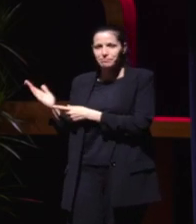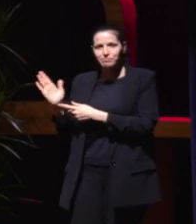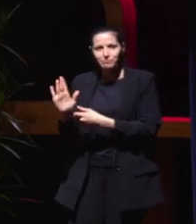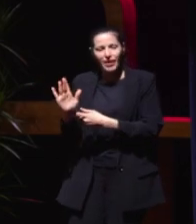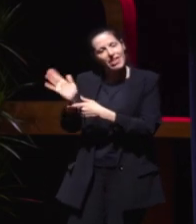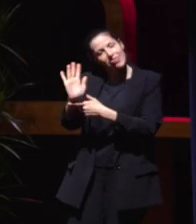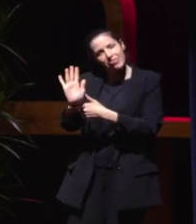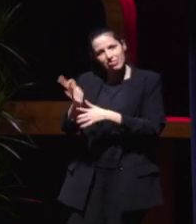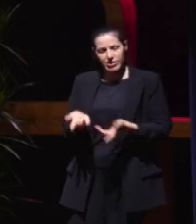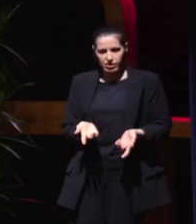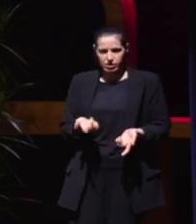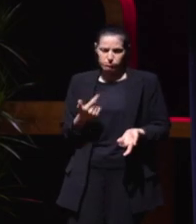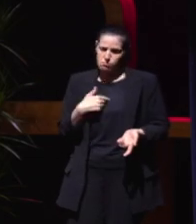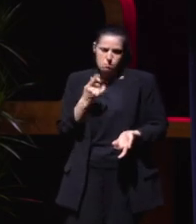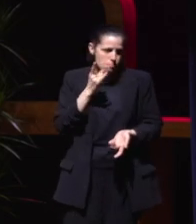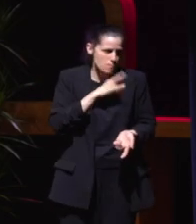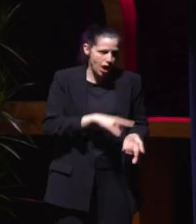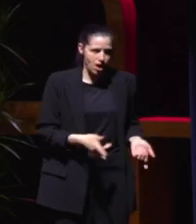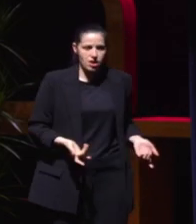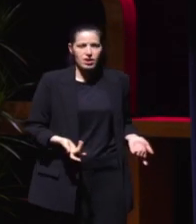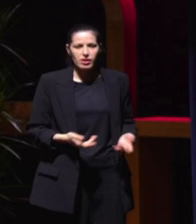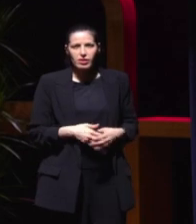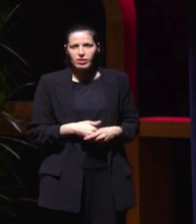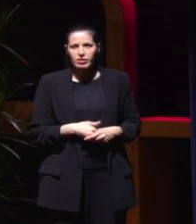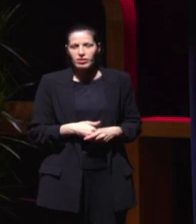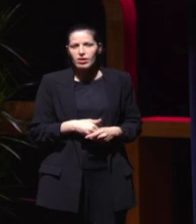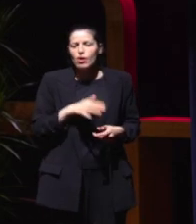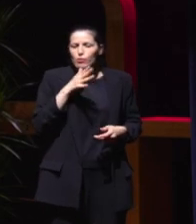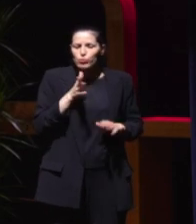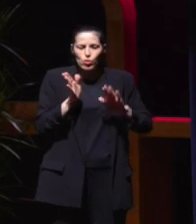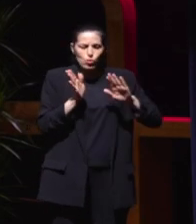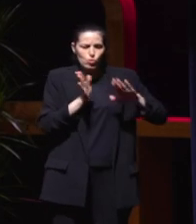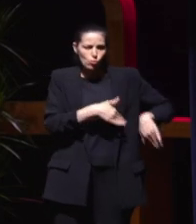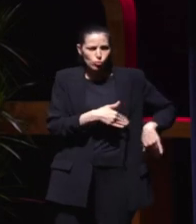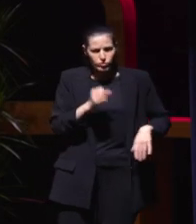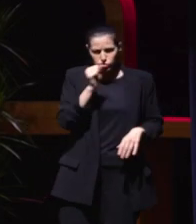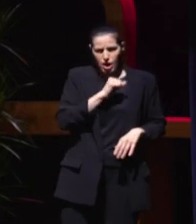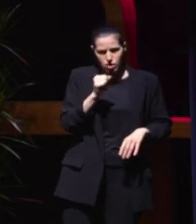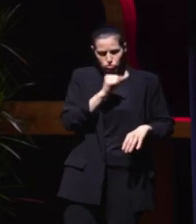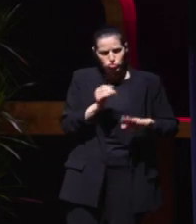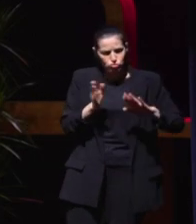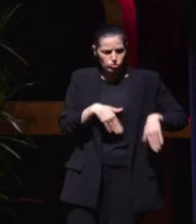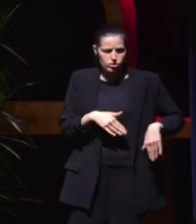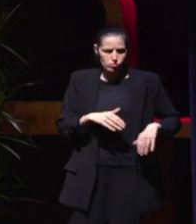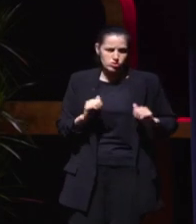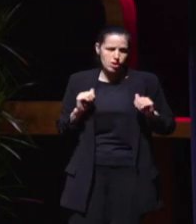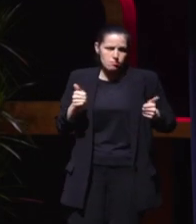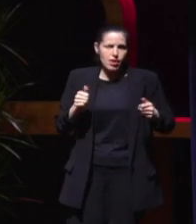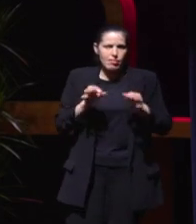darle una somanta palos Porque mira en los últimos años desde que apareció podemos